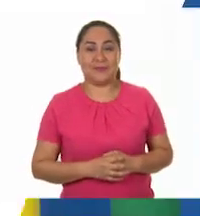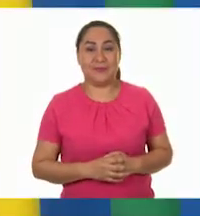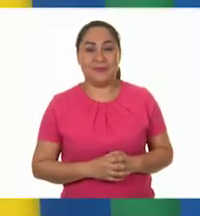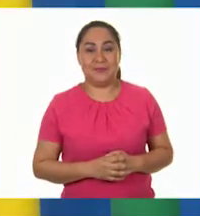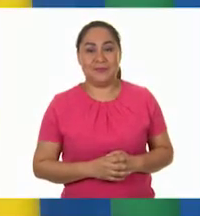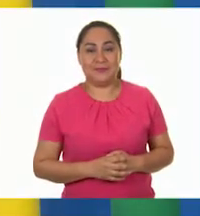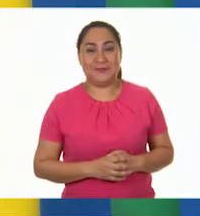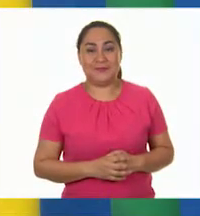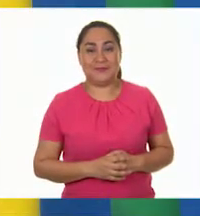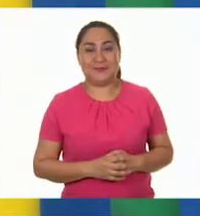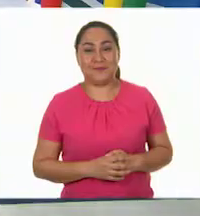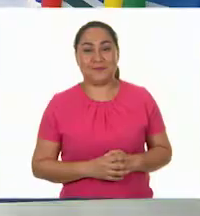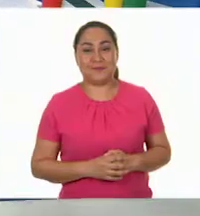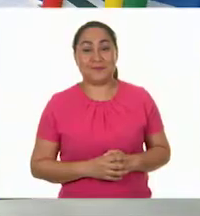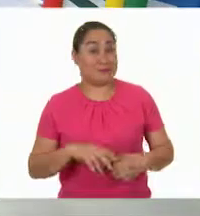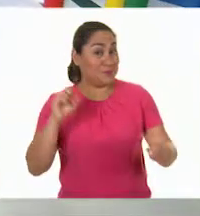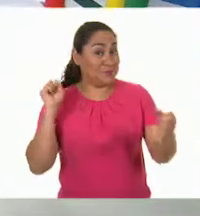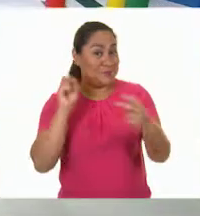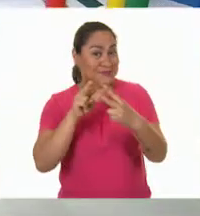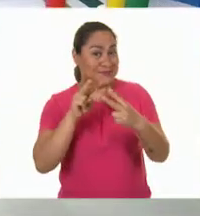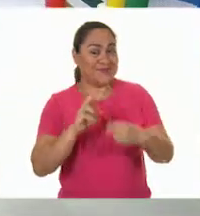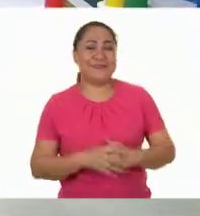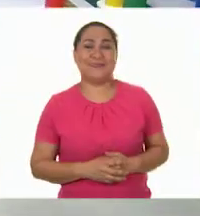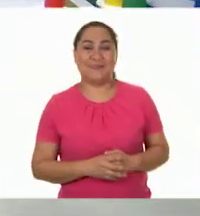aprendeencasa.sep.gov.mx. ¡Nos vemos!